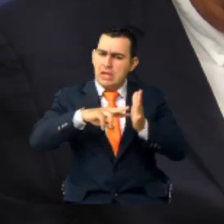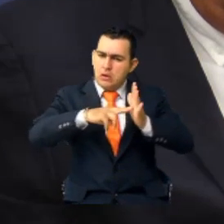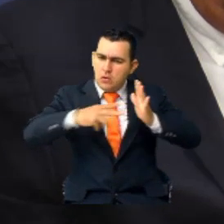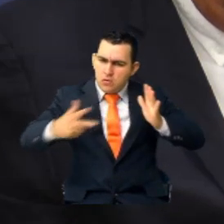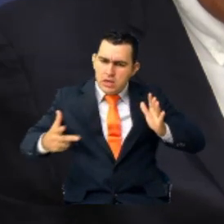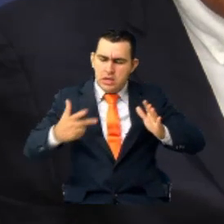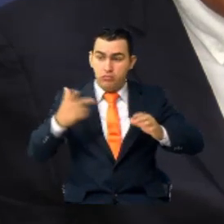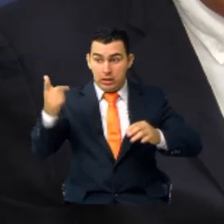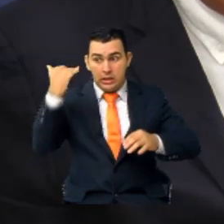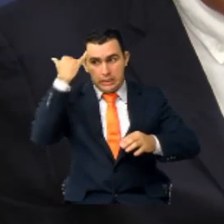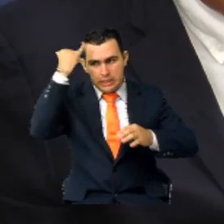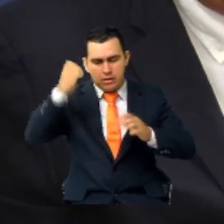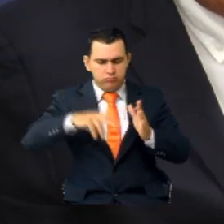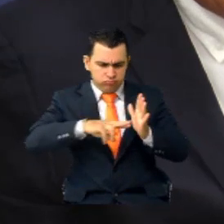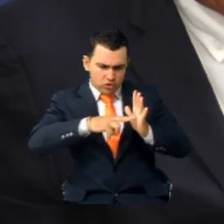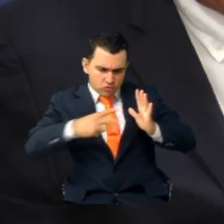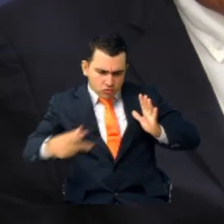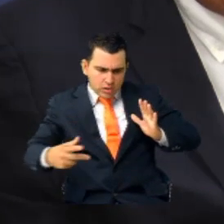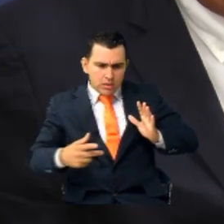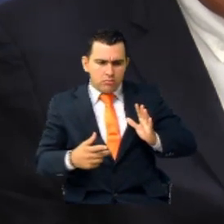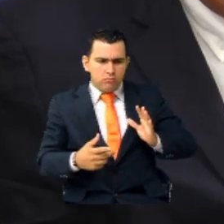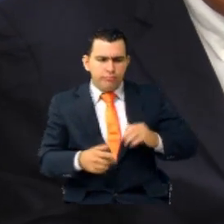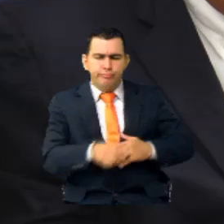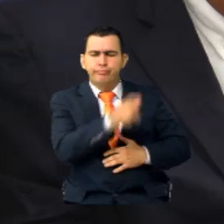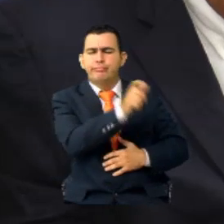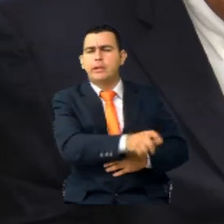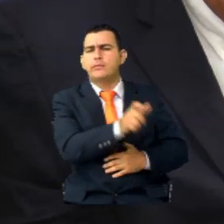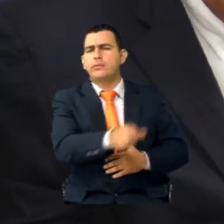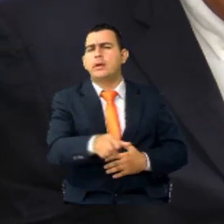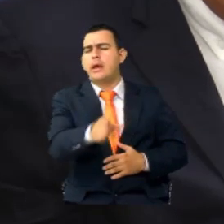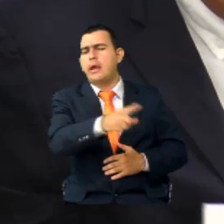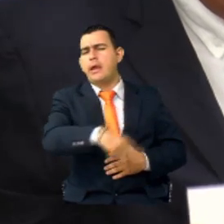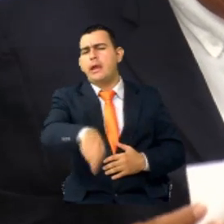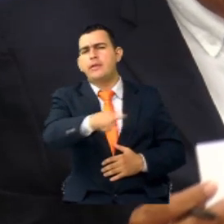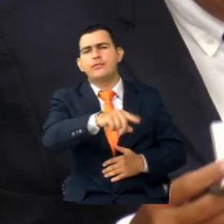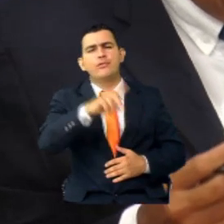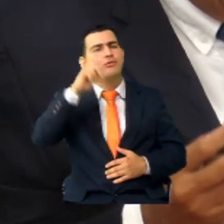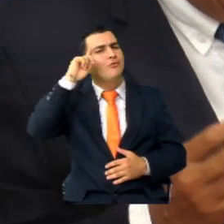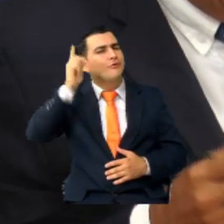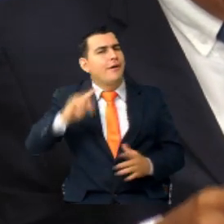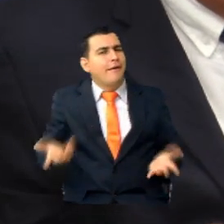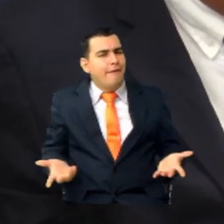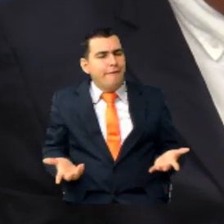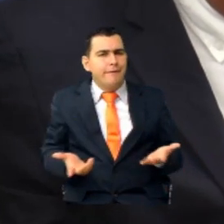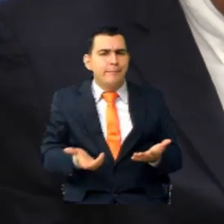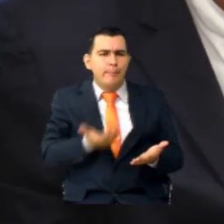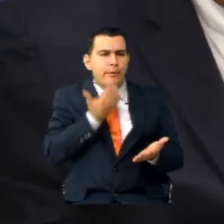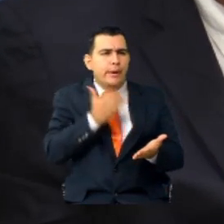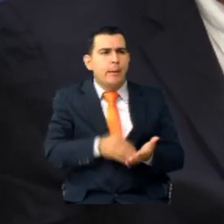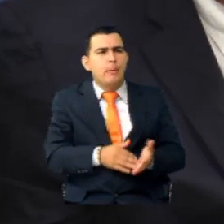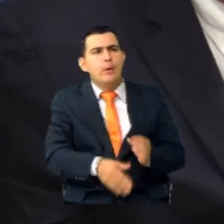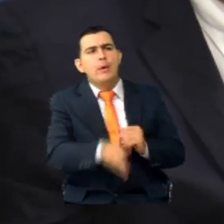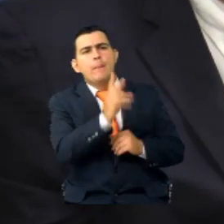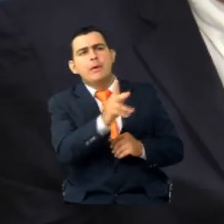propone? Máximo cuando la población en su gran mayoría no las posee, sobre todo en los lugares